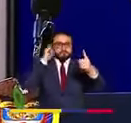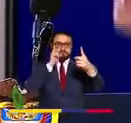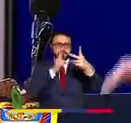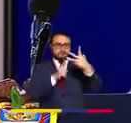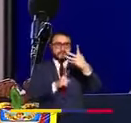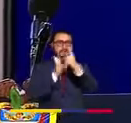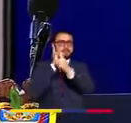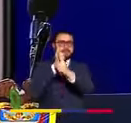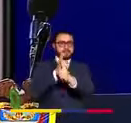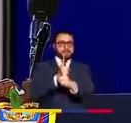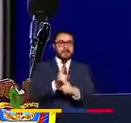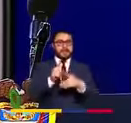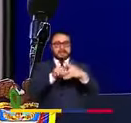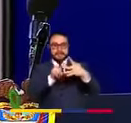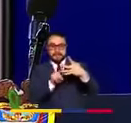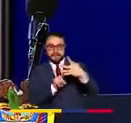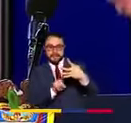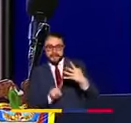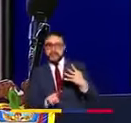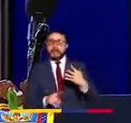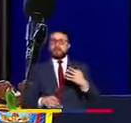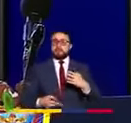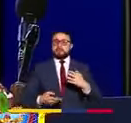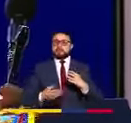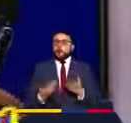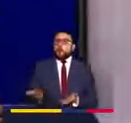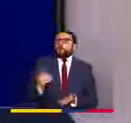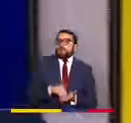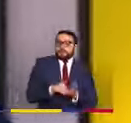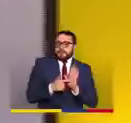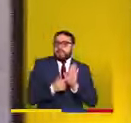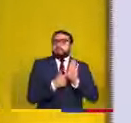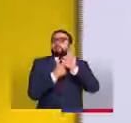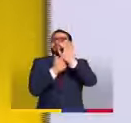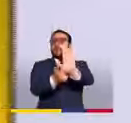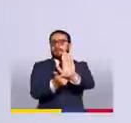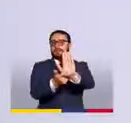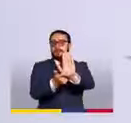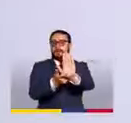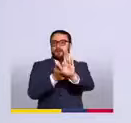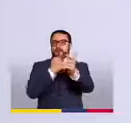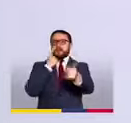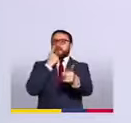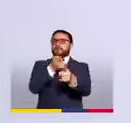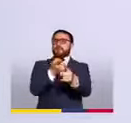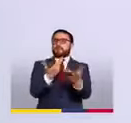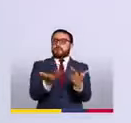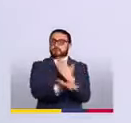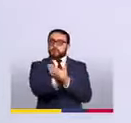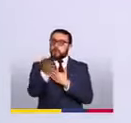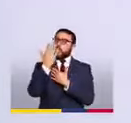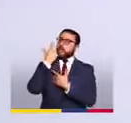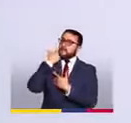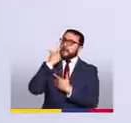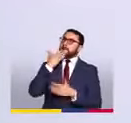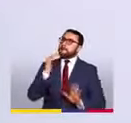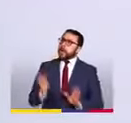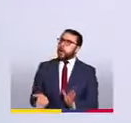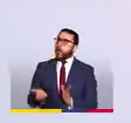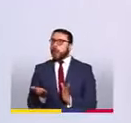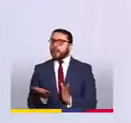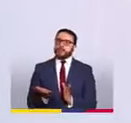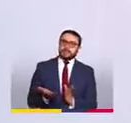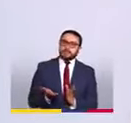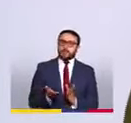cuando avancen más las semanas de este año, volveremos a presentar para ver si hemos continuado el mejoramiento o